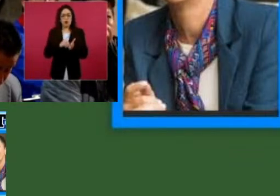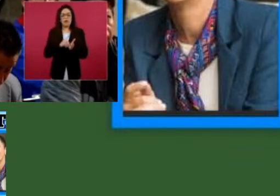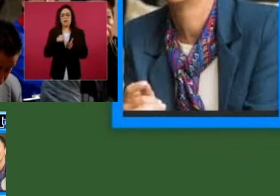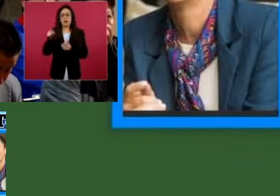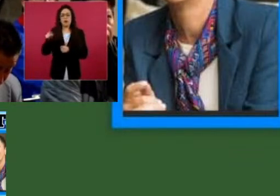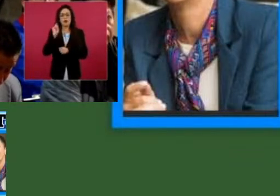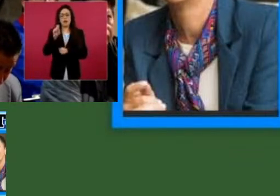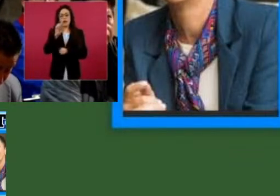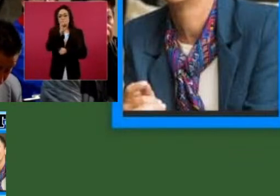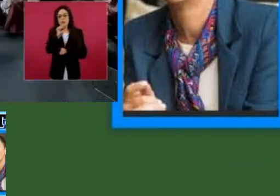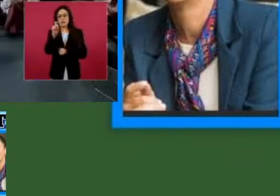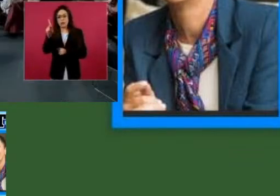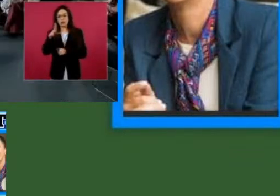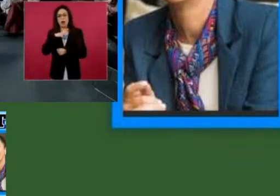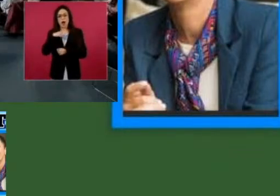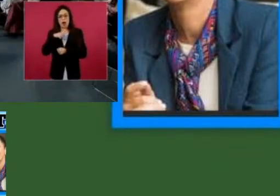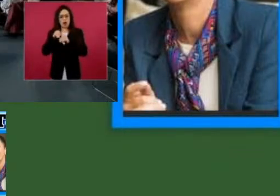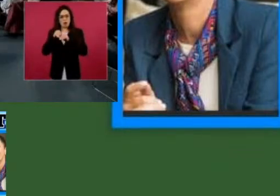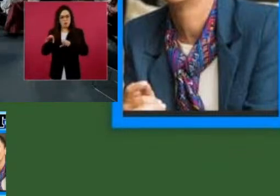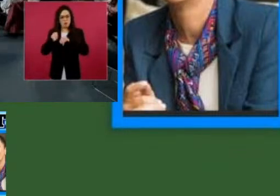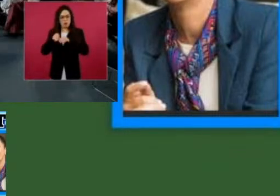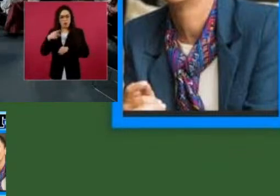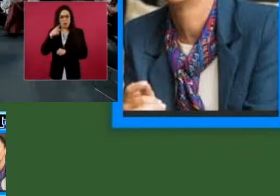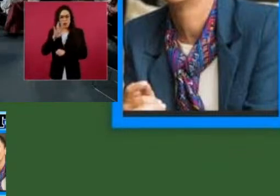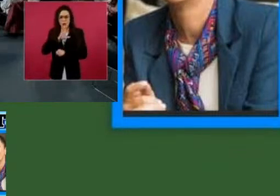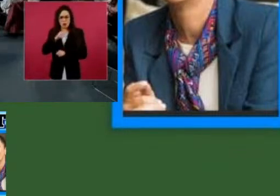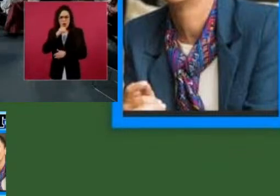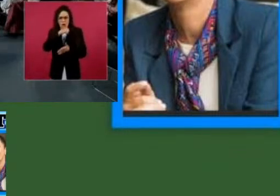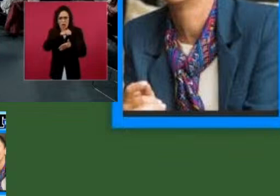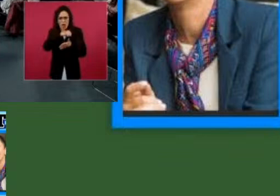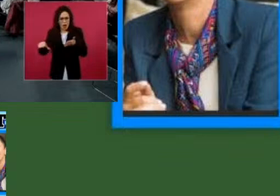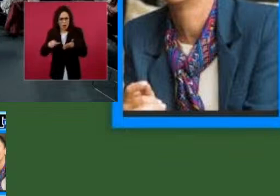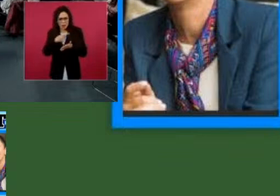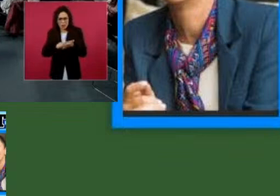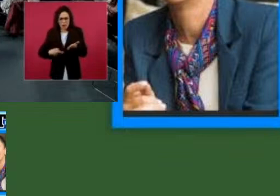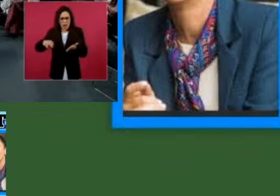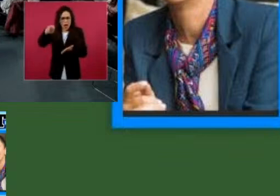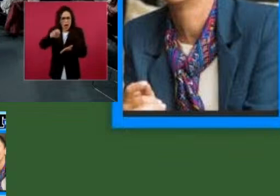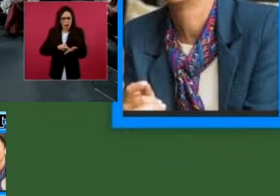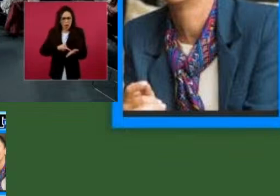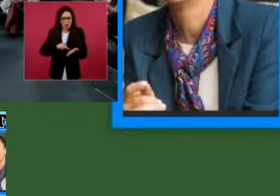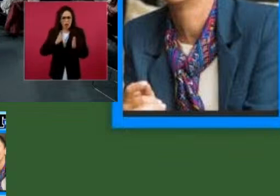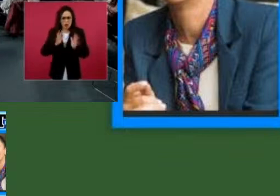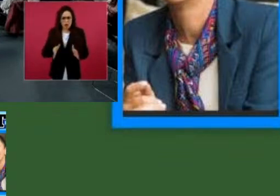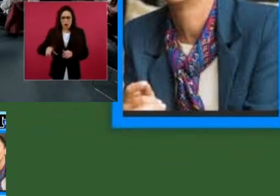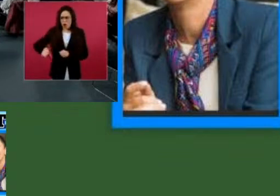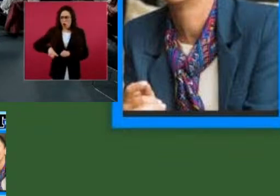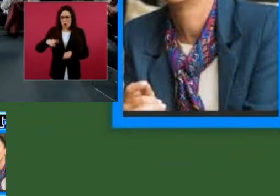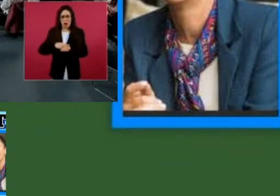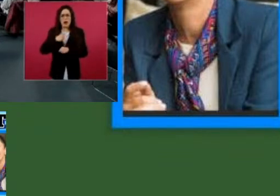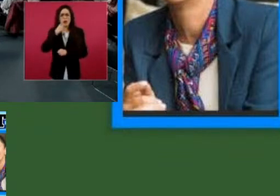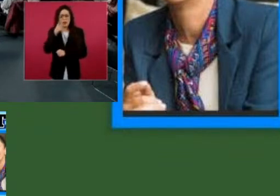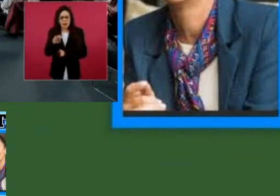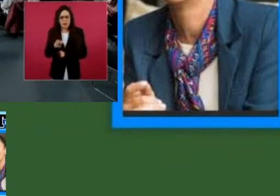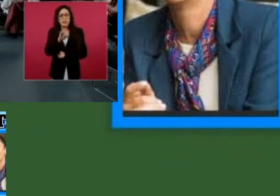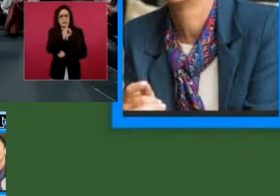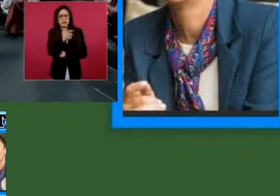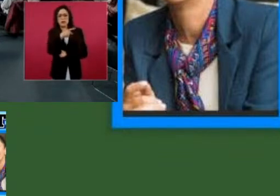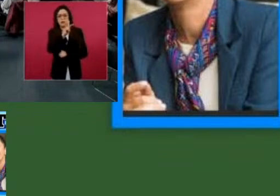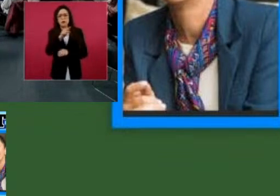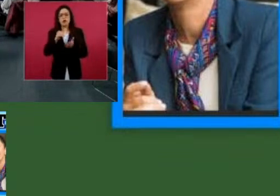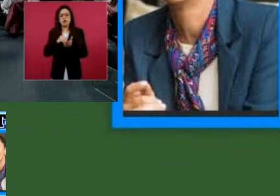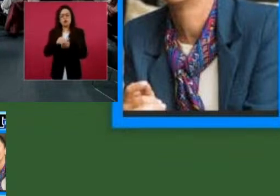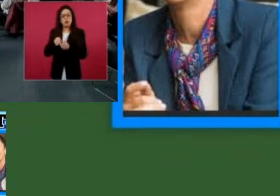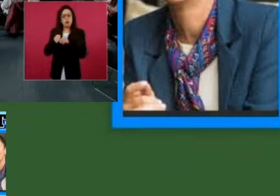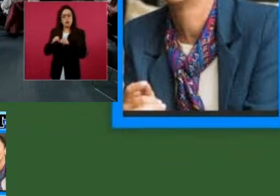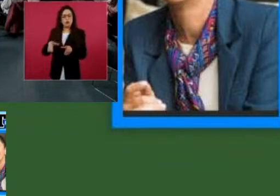la SEP y ya están cancelados, ya lo manifestó el gobernador, y sí están cancelados, pero ahí siguen activos,